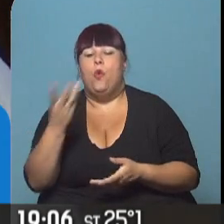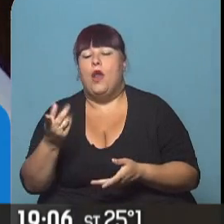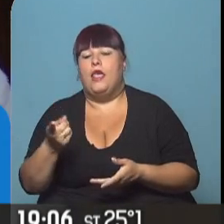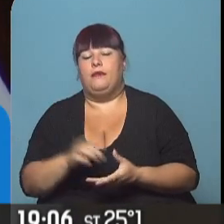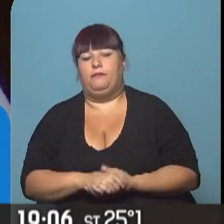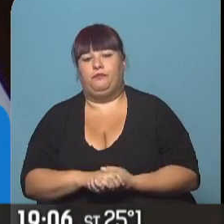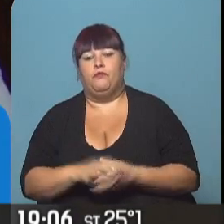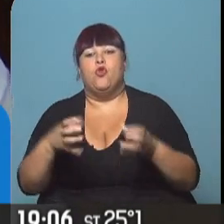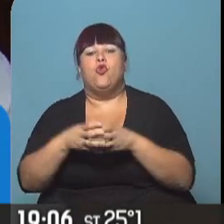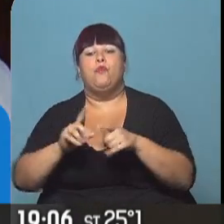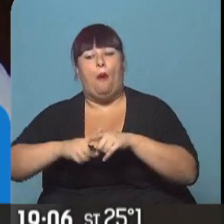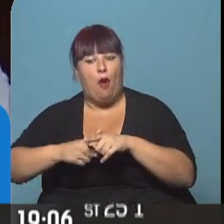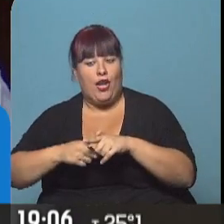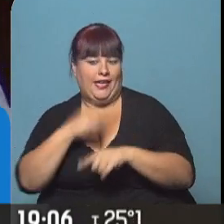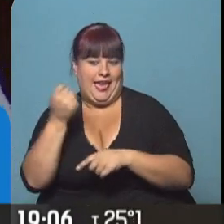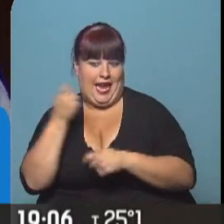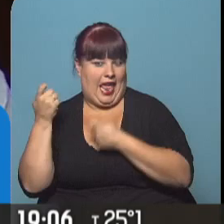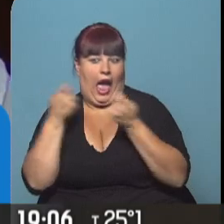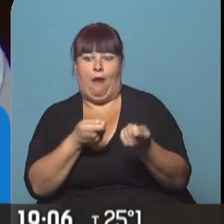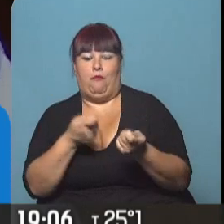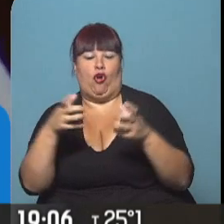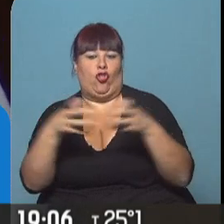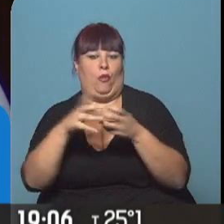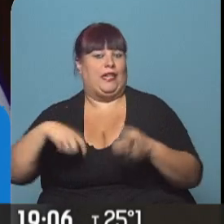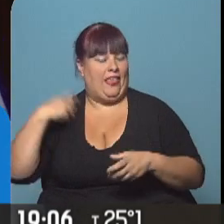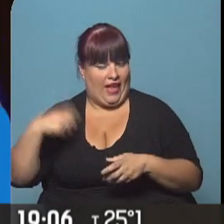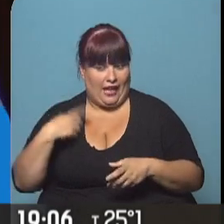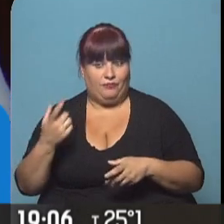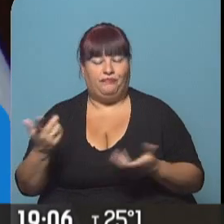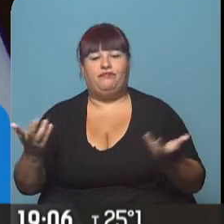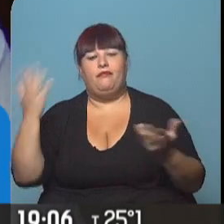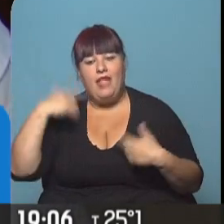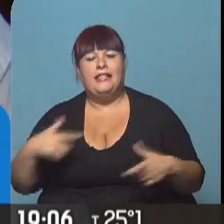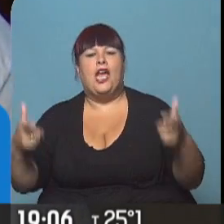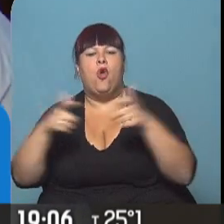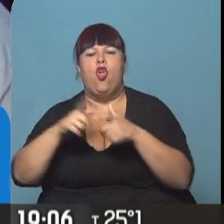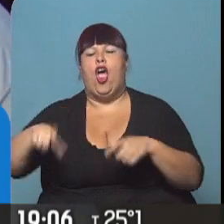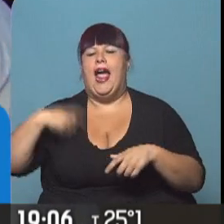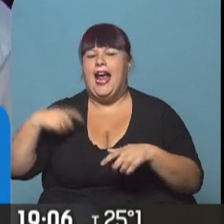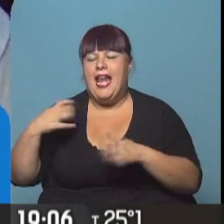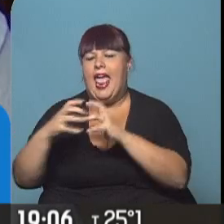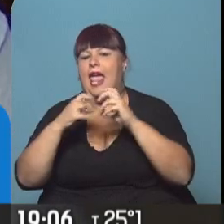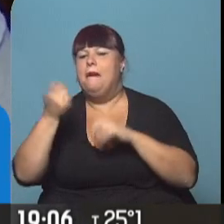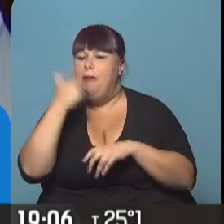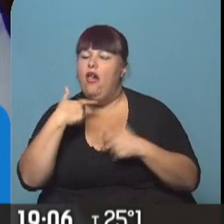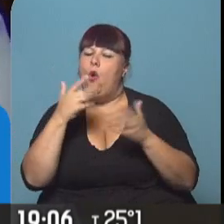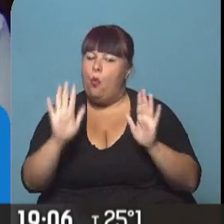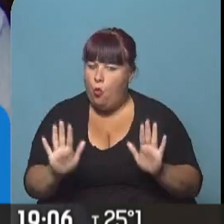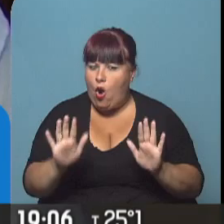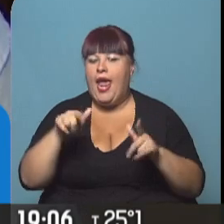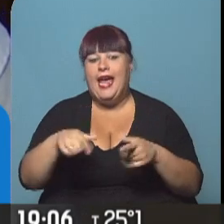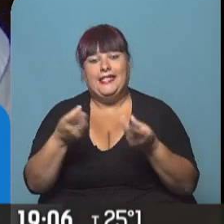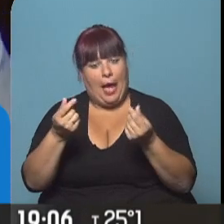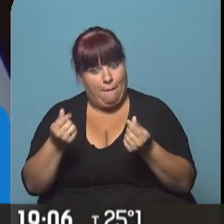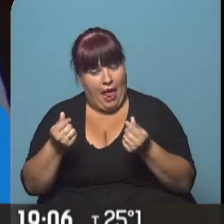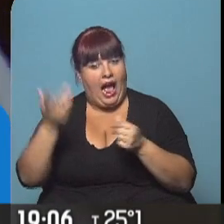cualquier fuerza política busca el apoyo de sectores sindicales, y cuando se sentaba con los gremios, Mauricio Macri les decía, bueno, estos